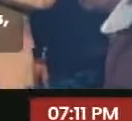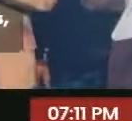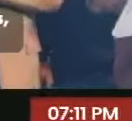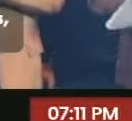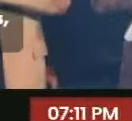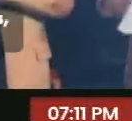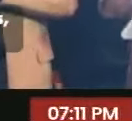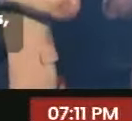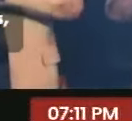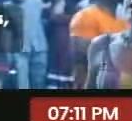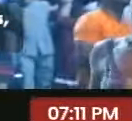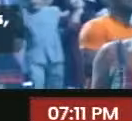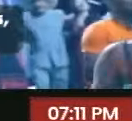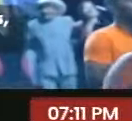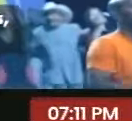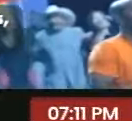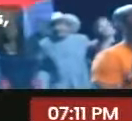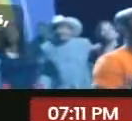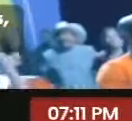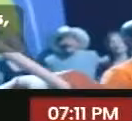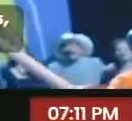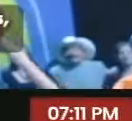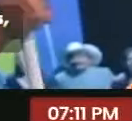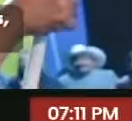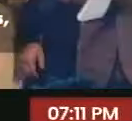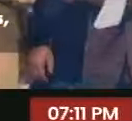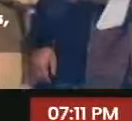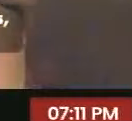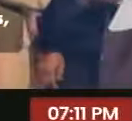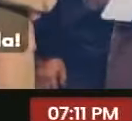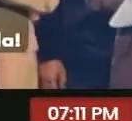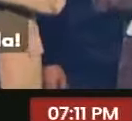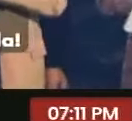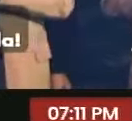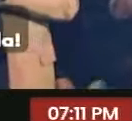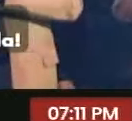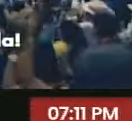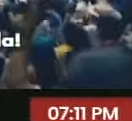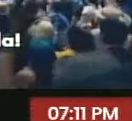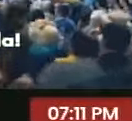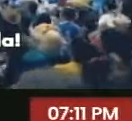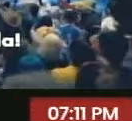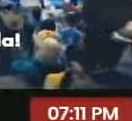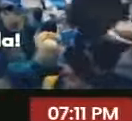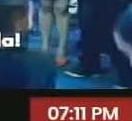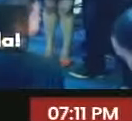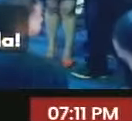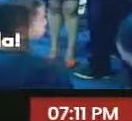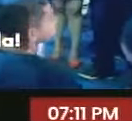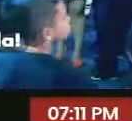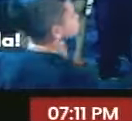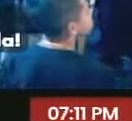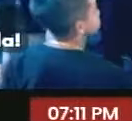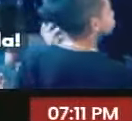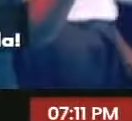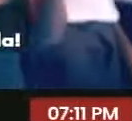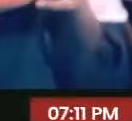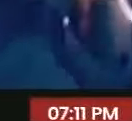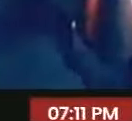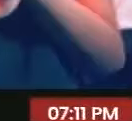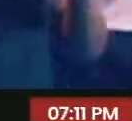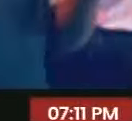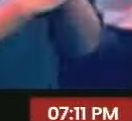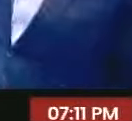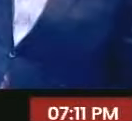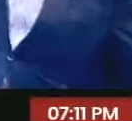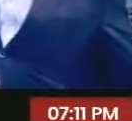¡Feliz nacimiento! ¡Felicidades para todos! ¡Muchas gracias! ¡Que Dios bendiga la cultura! ¡Que Dios bendiga al pueblo de Venezuela!